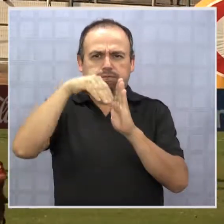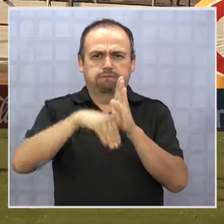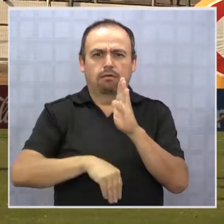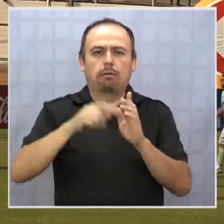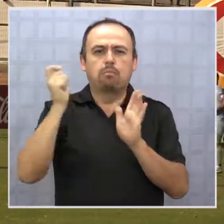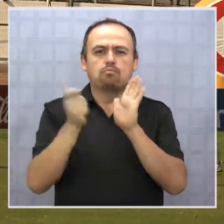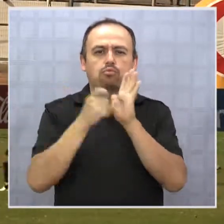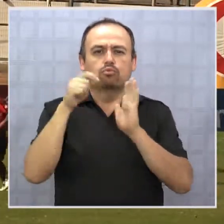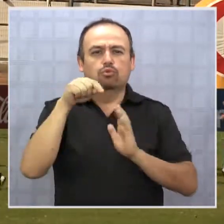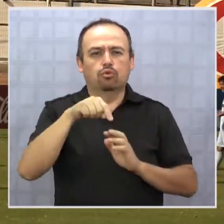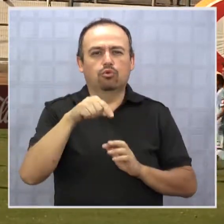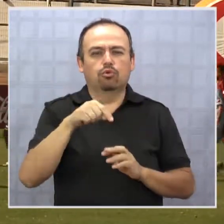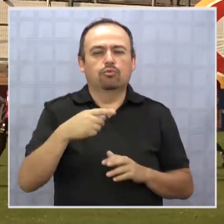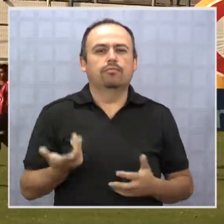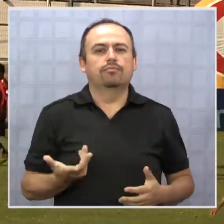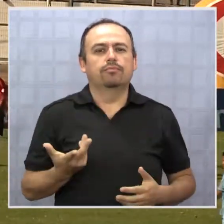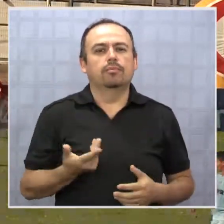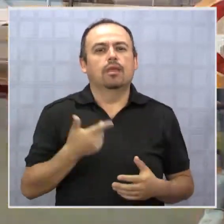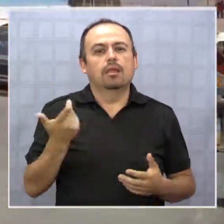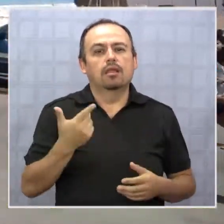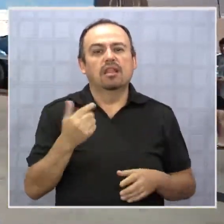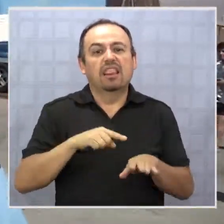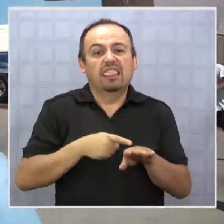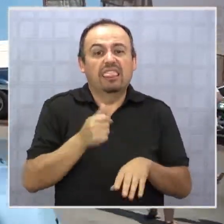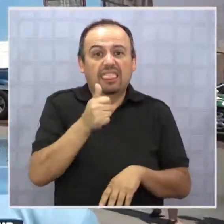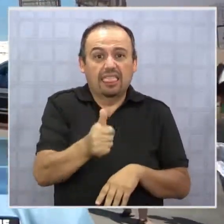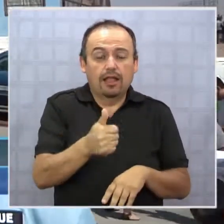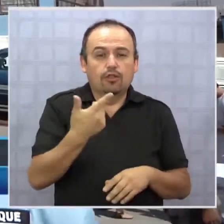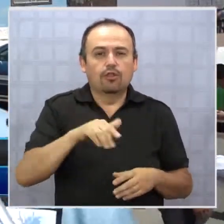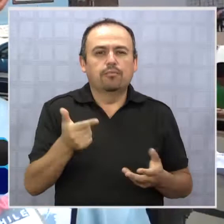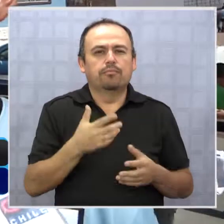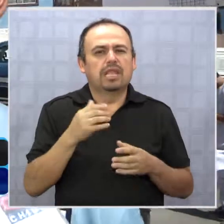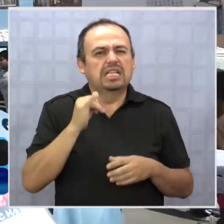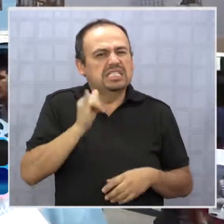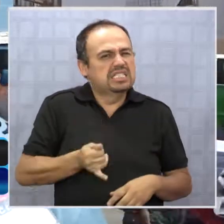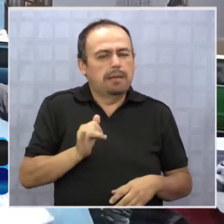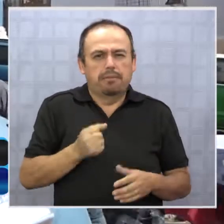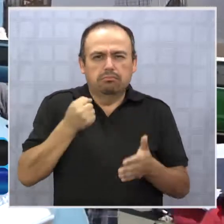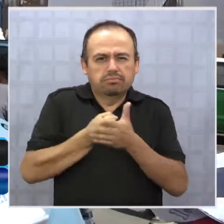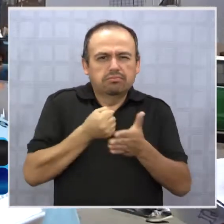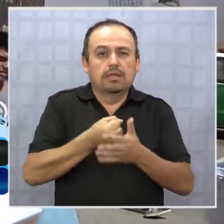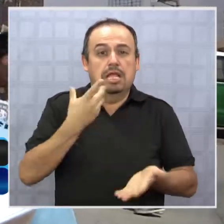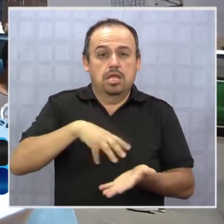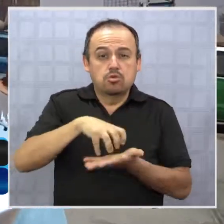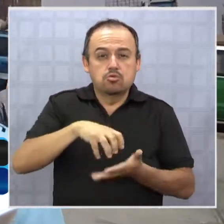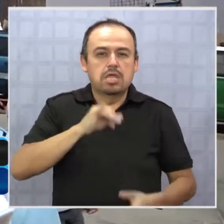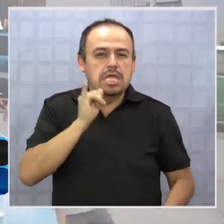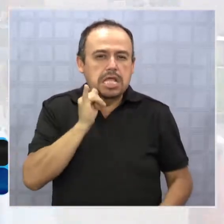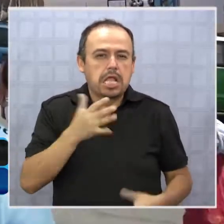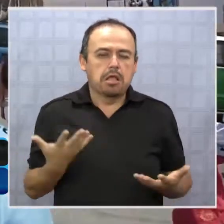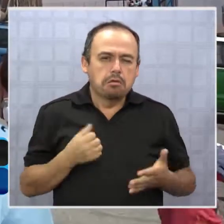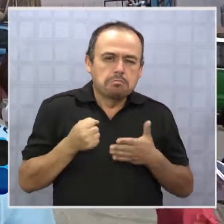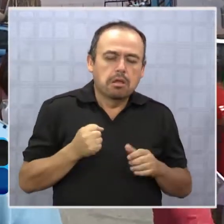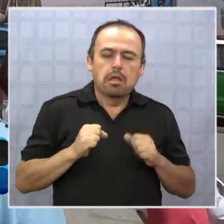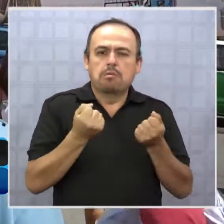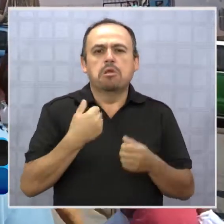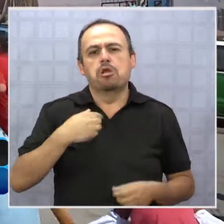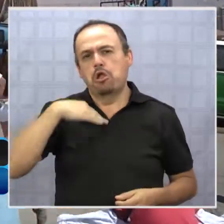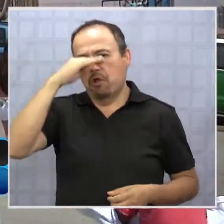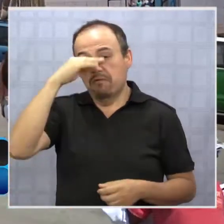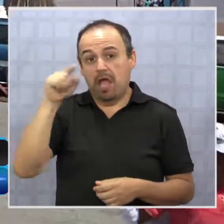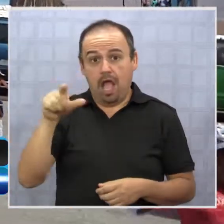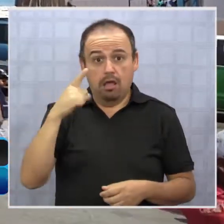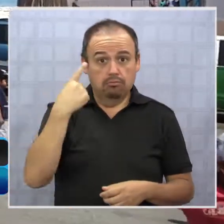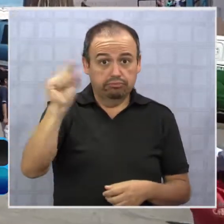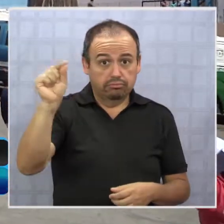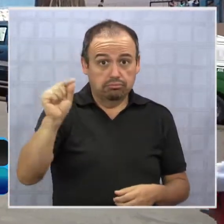alcanzó el DT argentino. Y siempre a enfrentar como siempre ha enfrentado todos los partidos, con garra, corazón, somos una ciudad que te lleva gente, pero ahora tenemos plena confianza